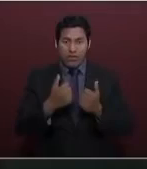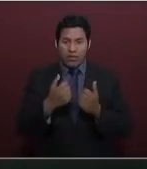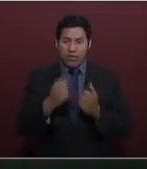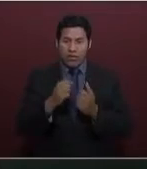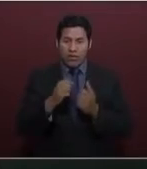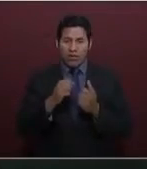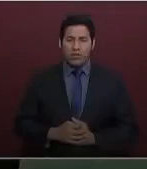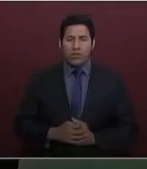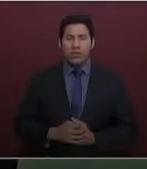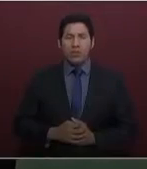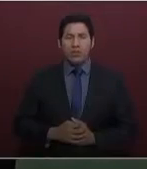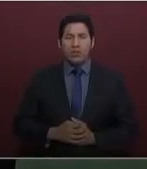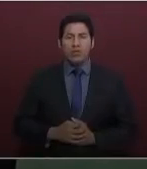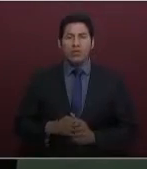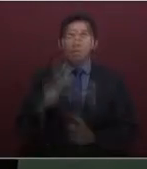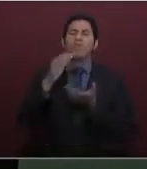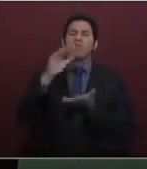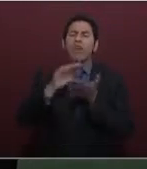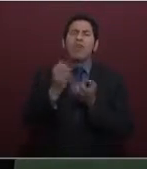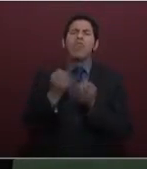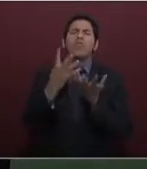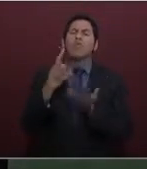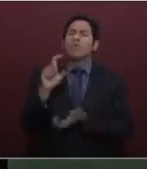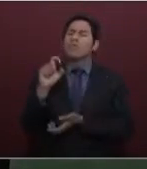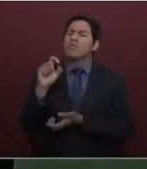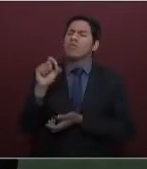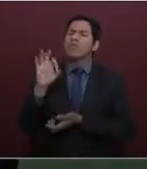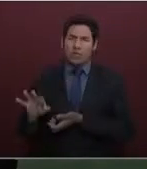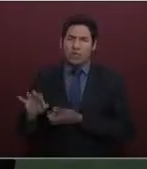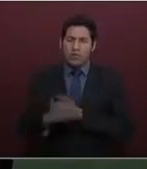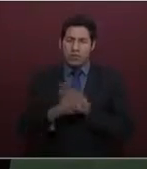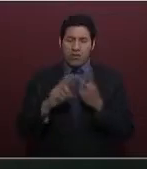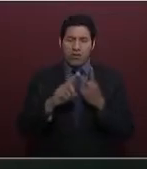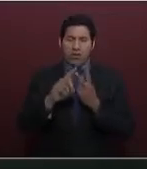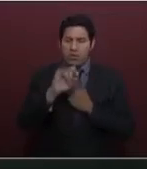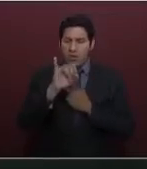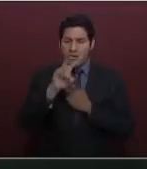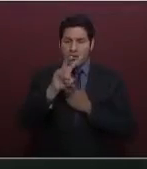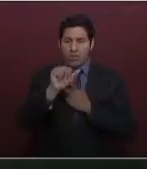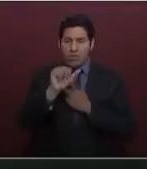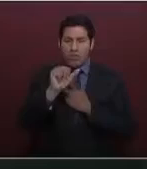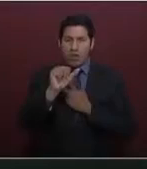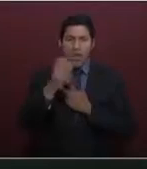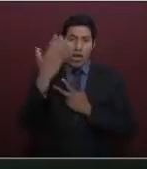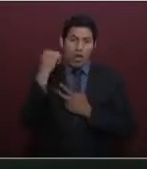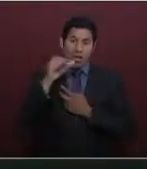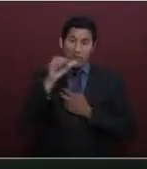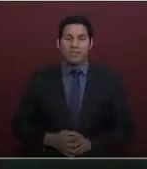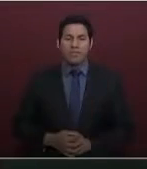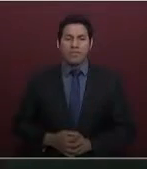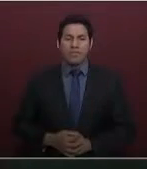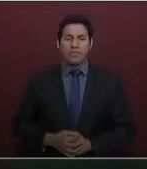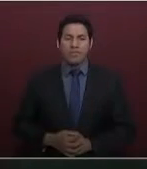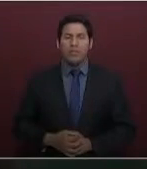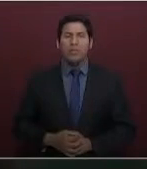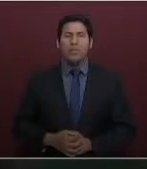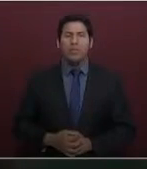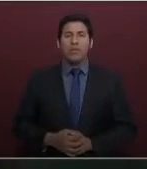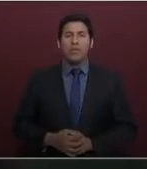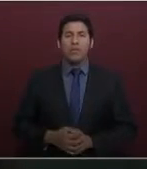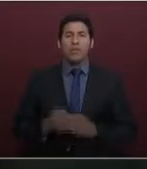sobre la renta al 20% se redujo el iva del 16 al 8% se